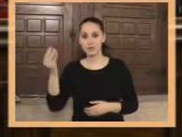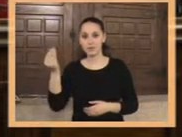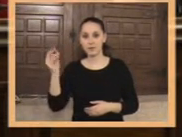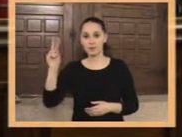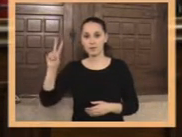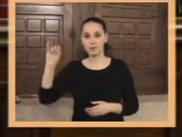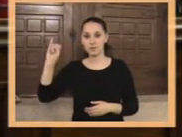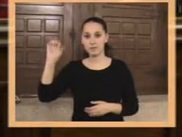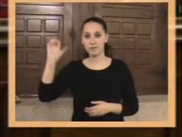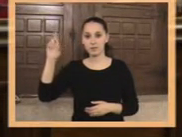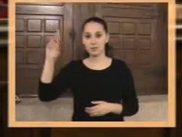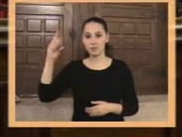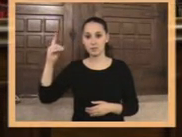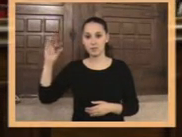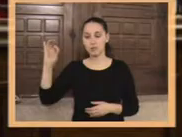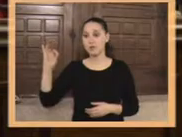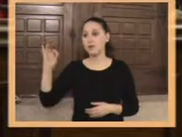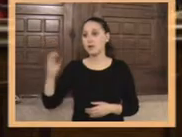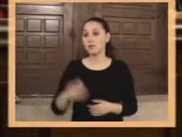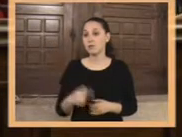pues lo que tengo que decirte es que niego a la mayor,